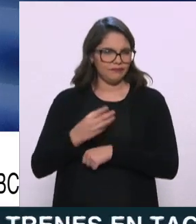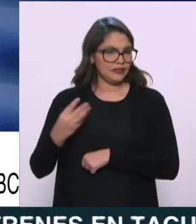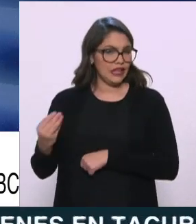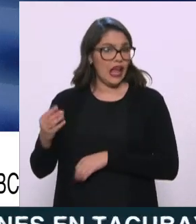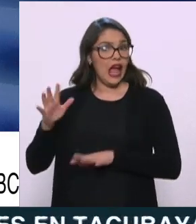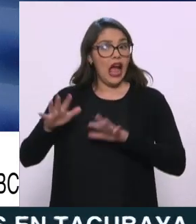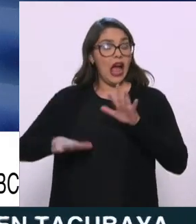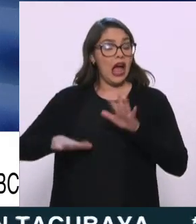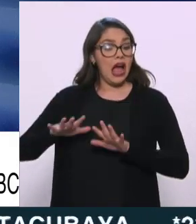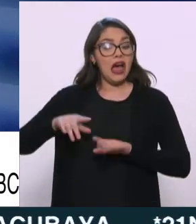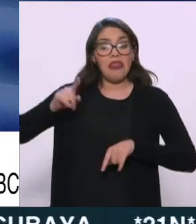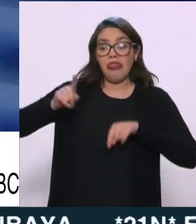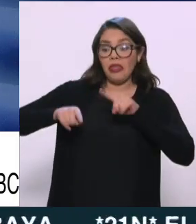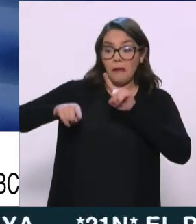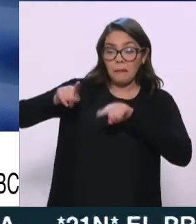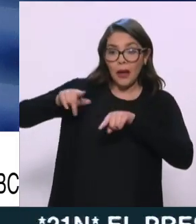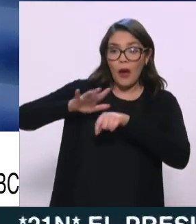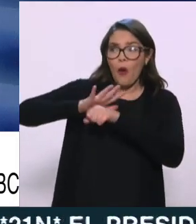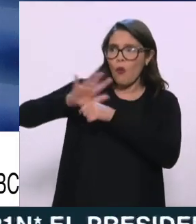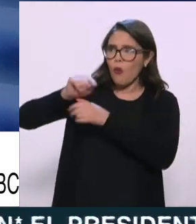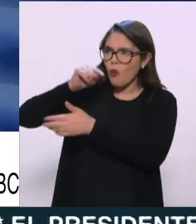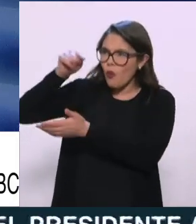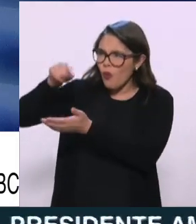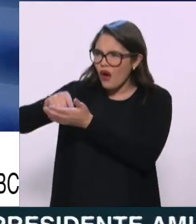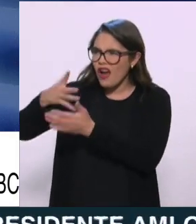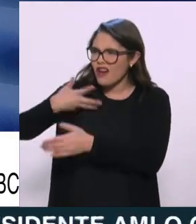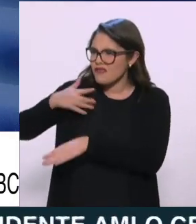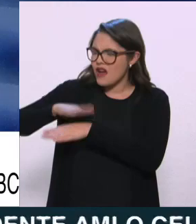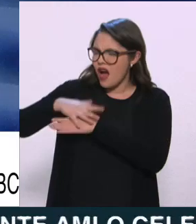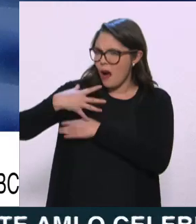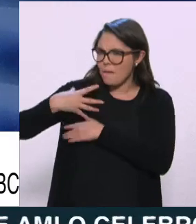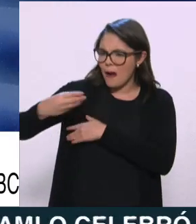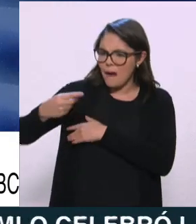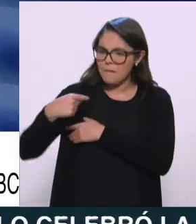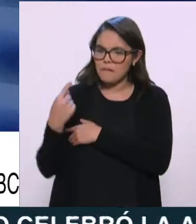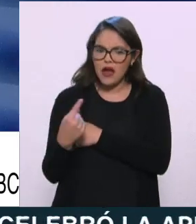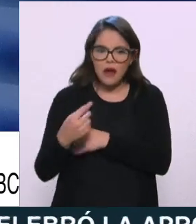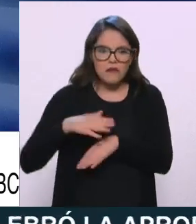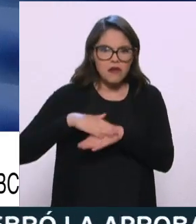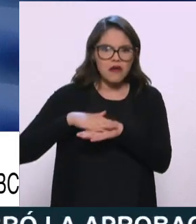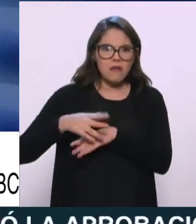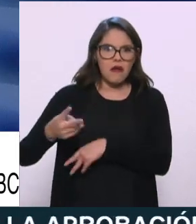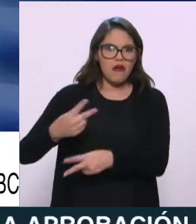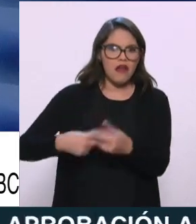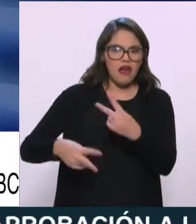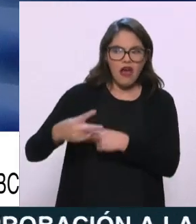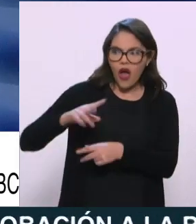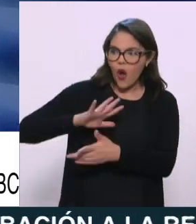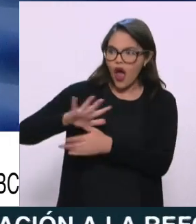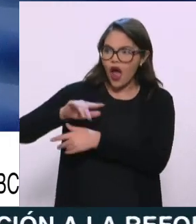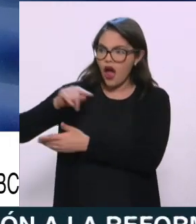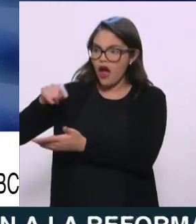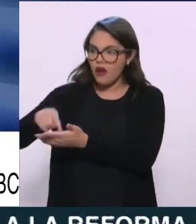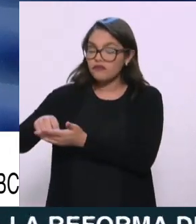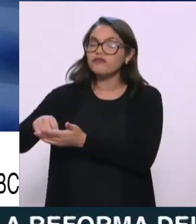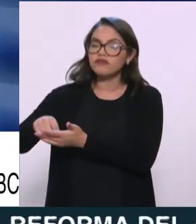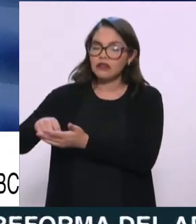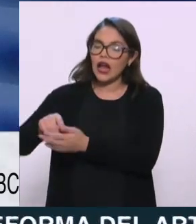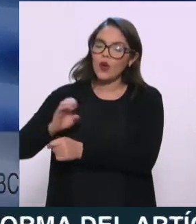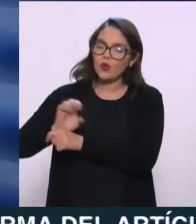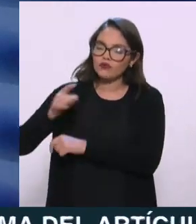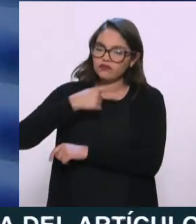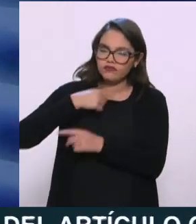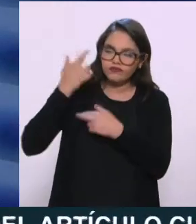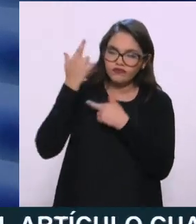la frecuencia, el lugar donde se está haciendo la reproducción de estos casos, vas tú elevando este nivel y